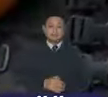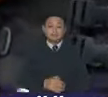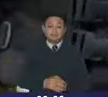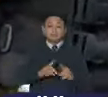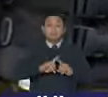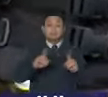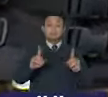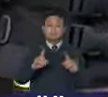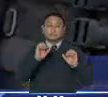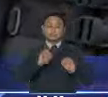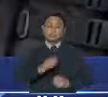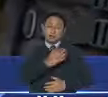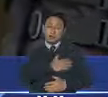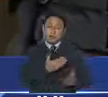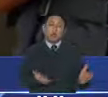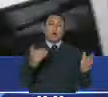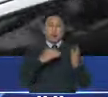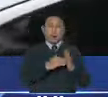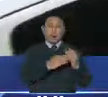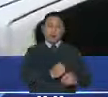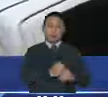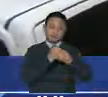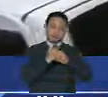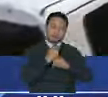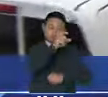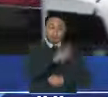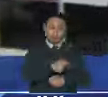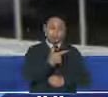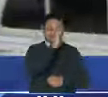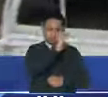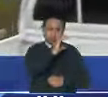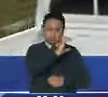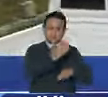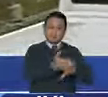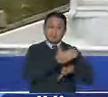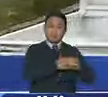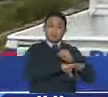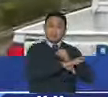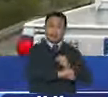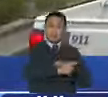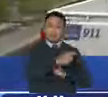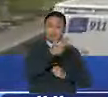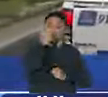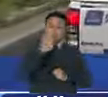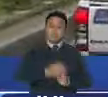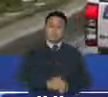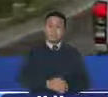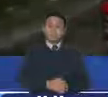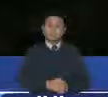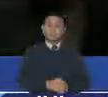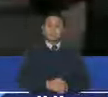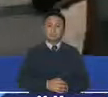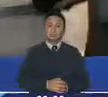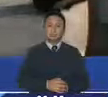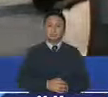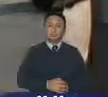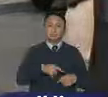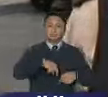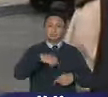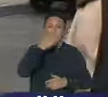en cumplimiento de su trabajo, nuevamente le siguen la pista después de los últimos robos captados en cámaras de seguridad. Tenemos